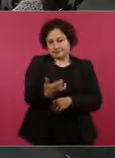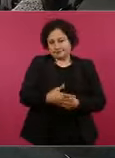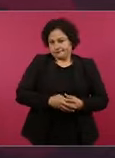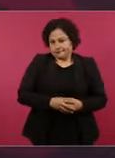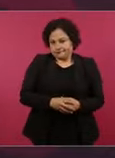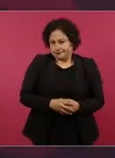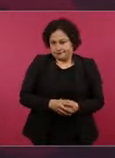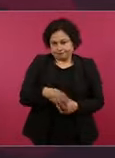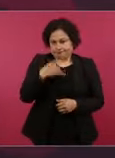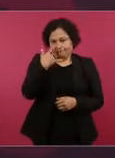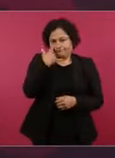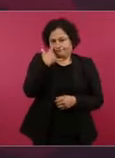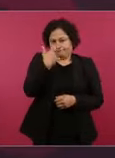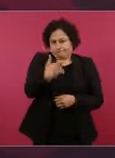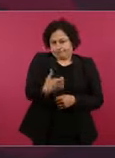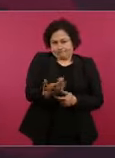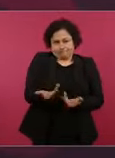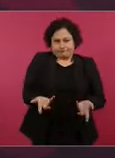Muy extraño.